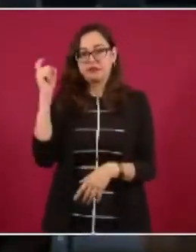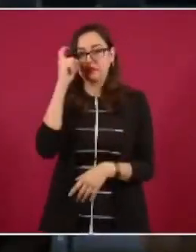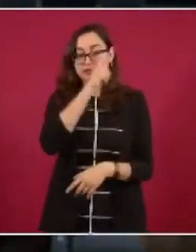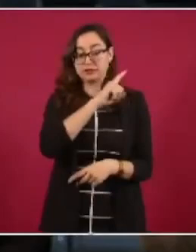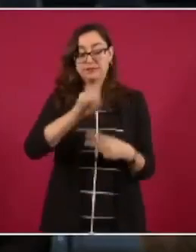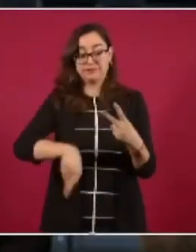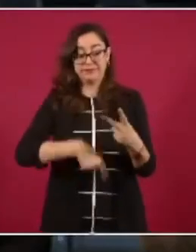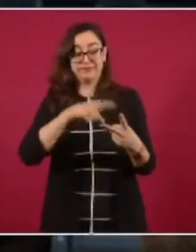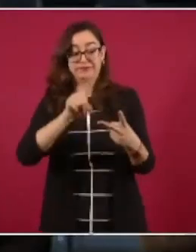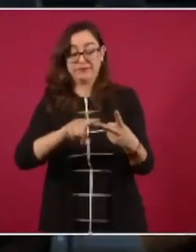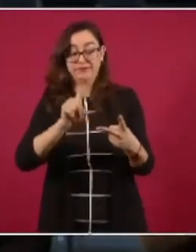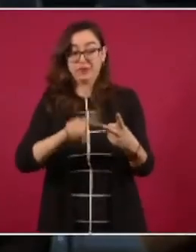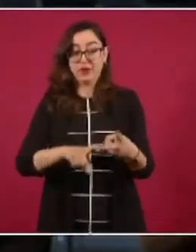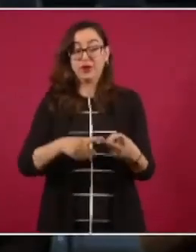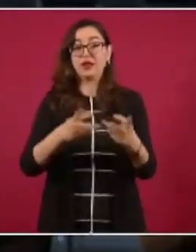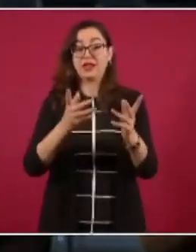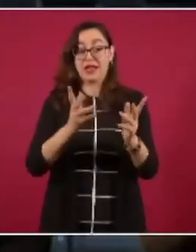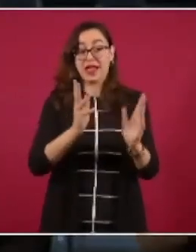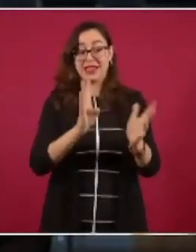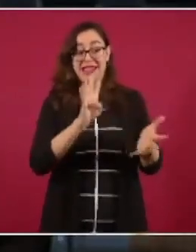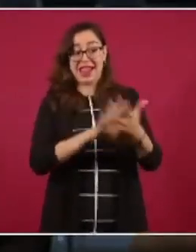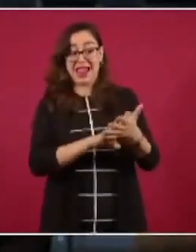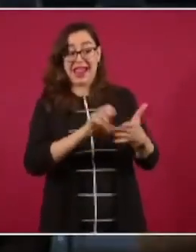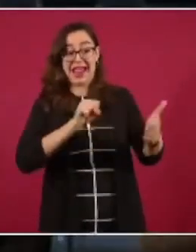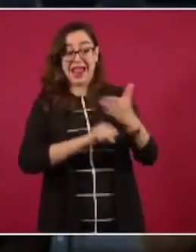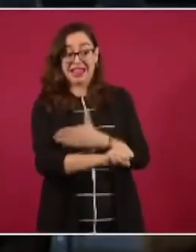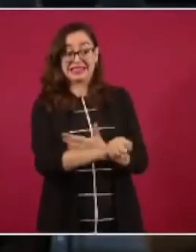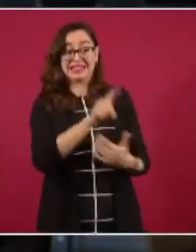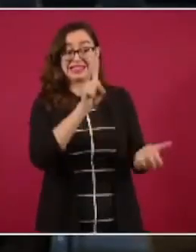detenidos. Sin embargo, la Corte no resolvió,